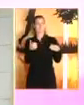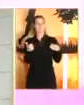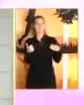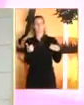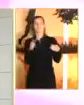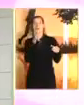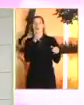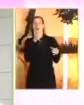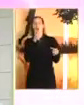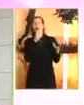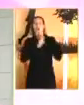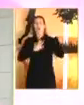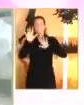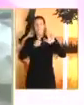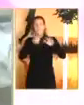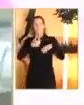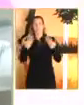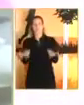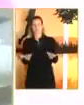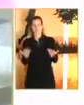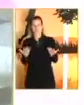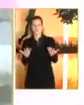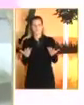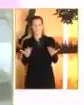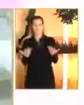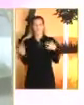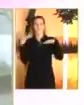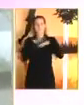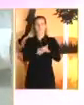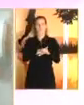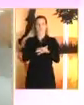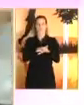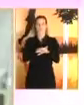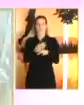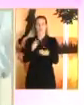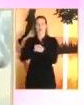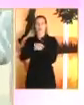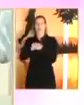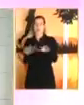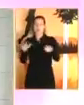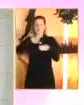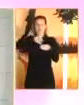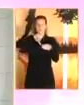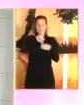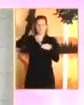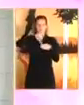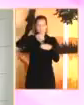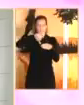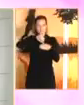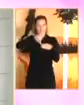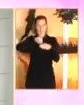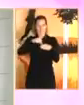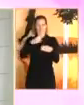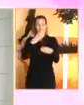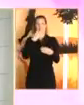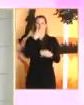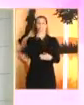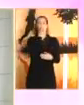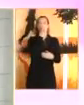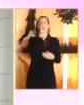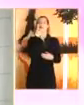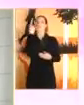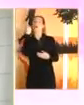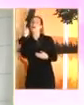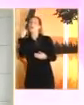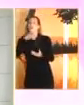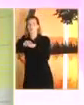la parte más complicada, que es hacer la disolución del detergente. Hay que echar tres partes de agua por una parte de detergente. O sea,